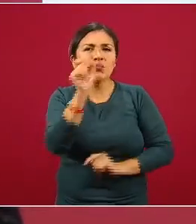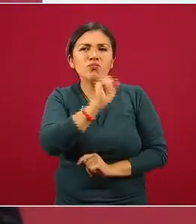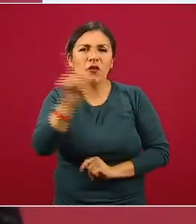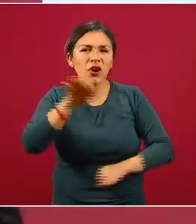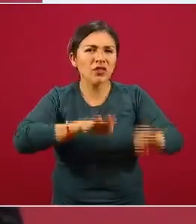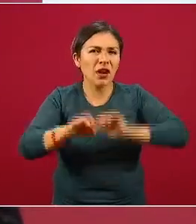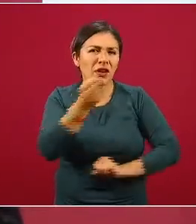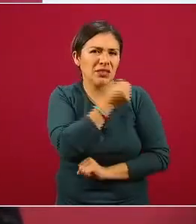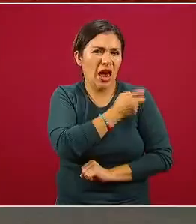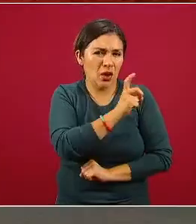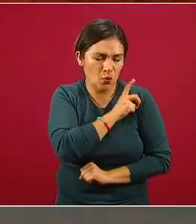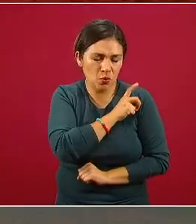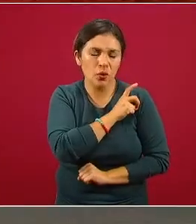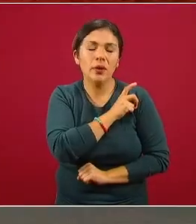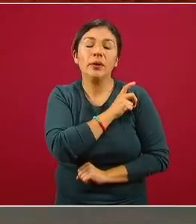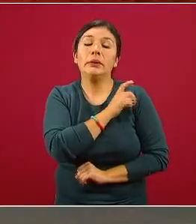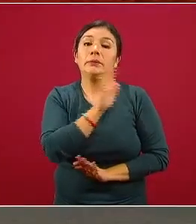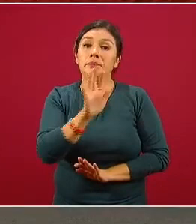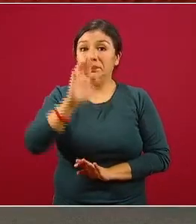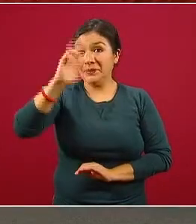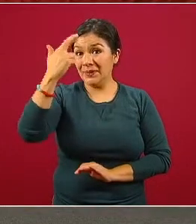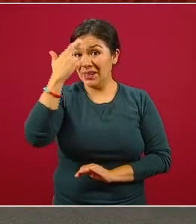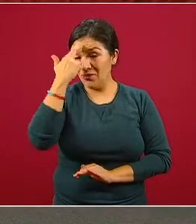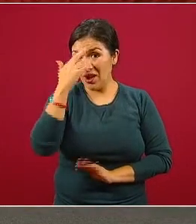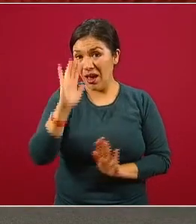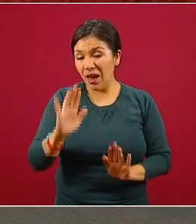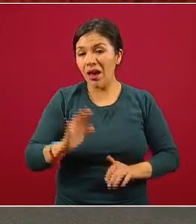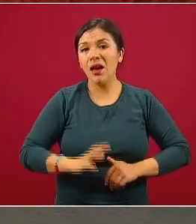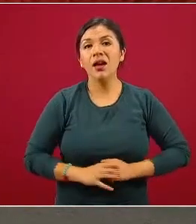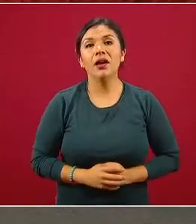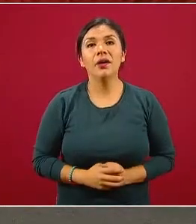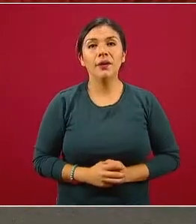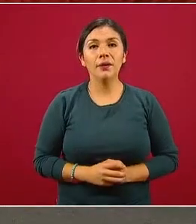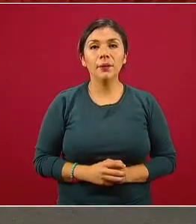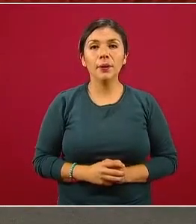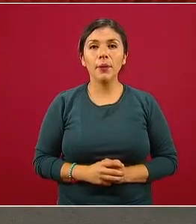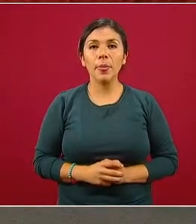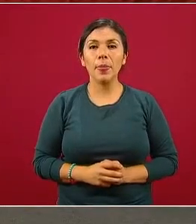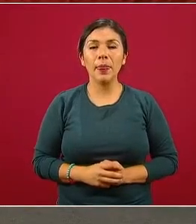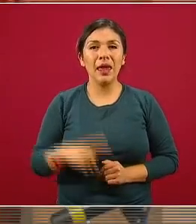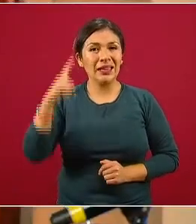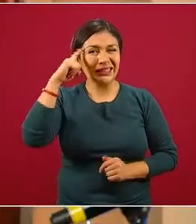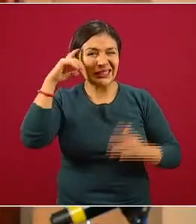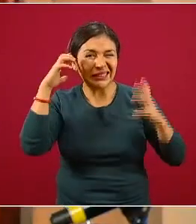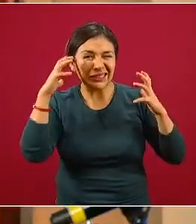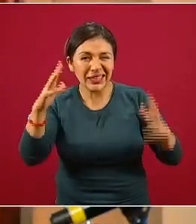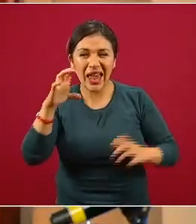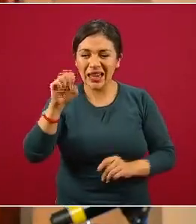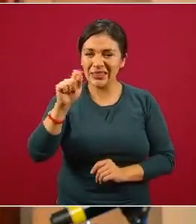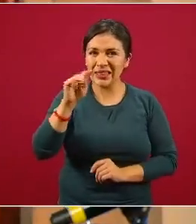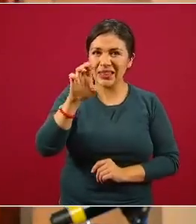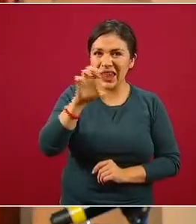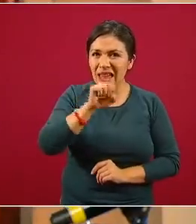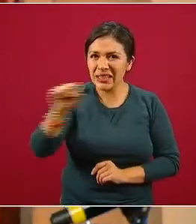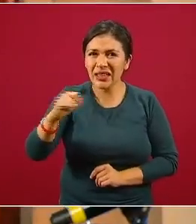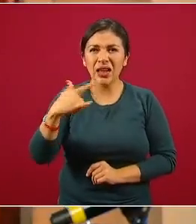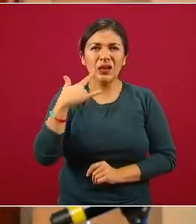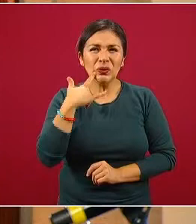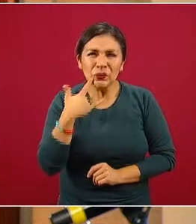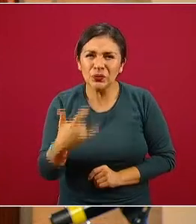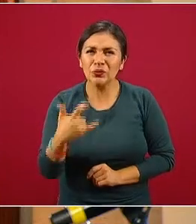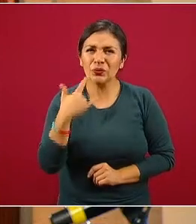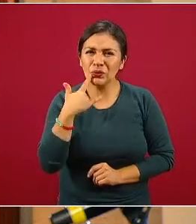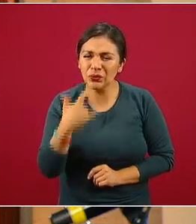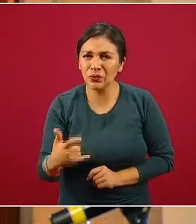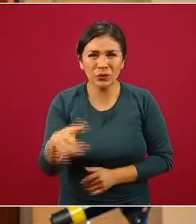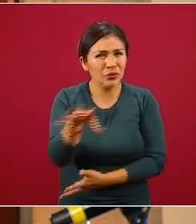de los servicios de salud. Y recordemos una cosa, el estrés, la adaptación, el esfuerzo que